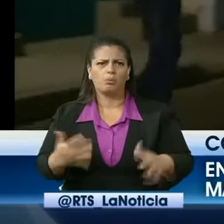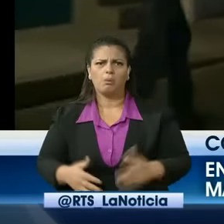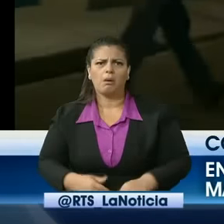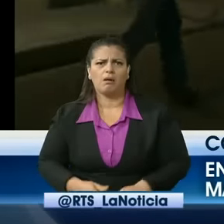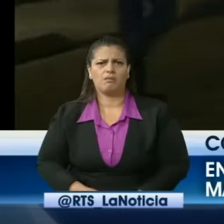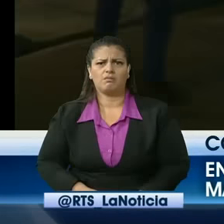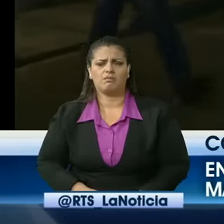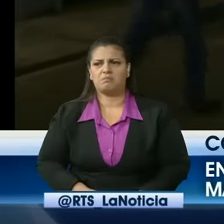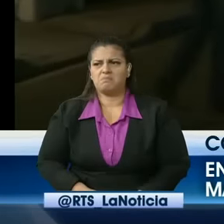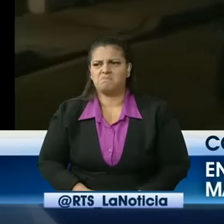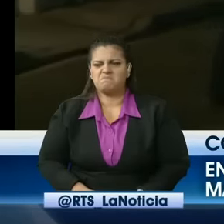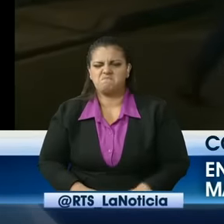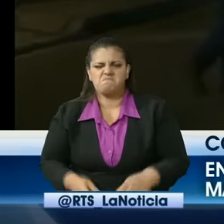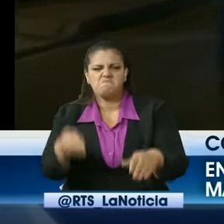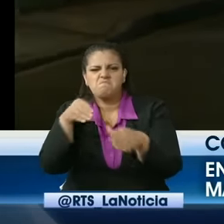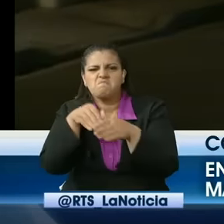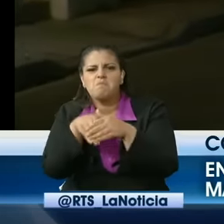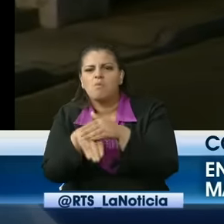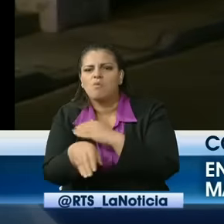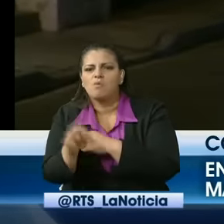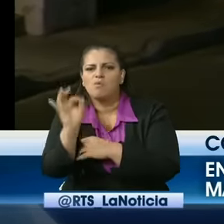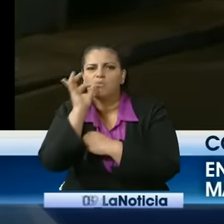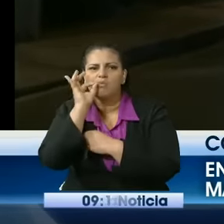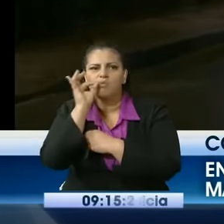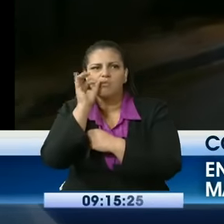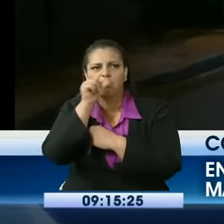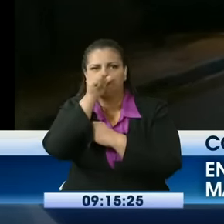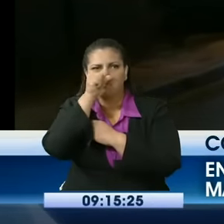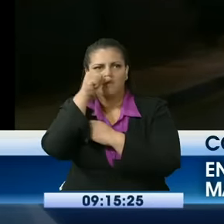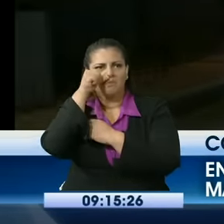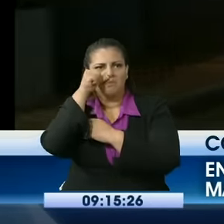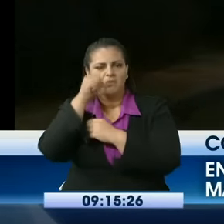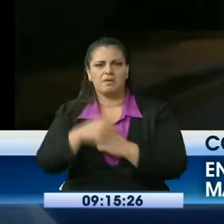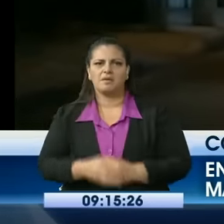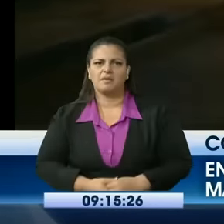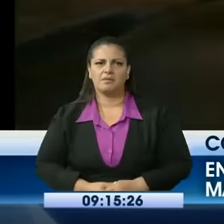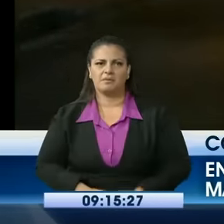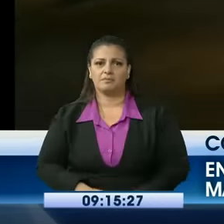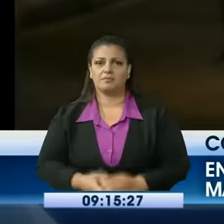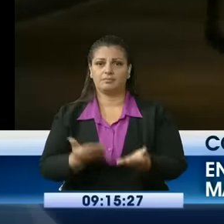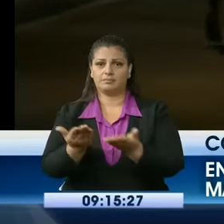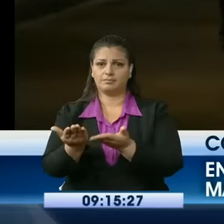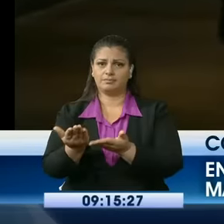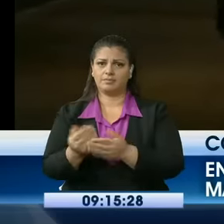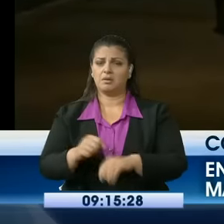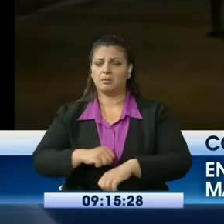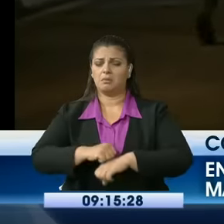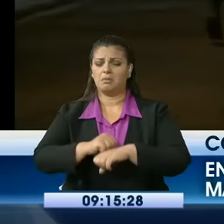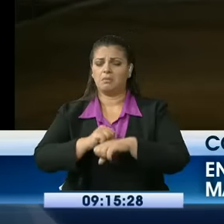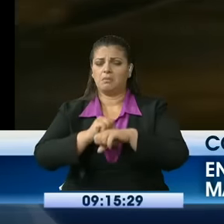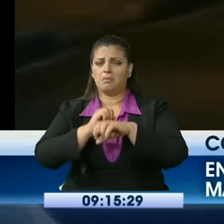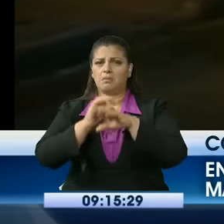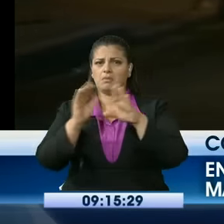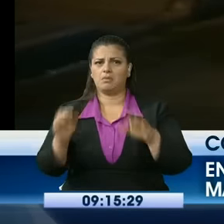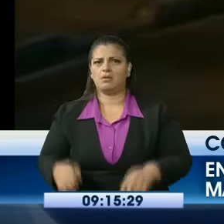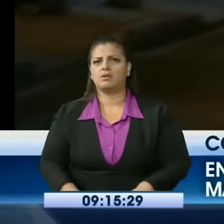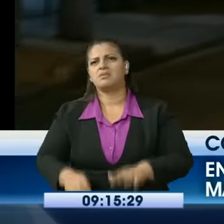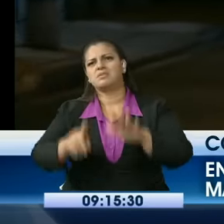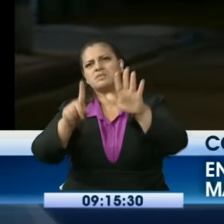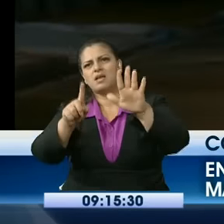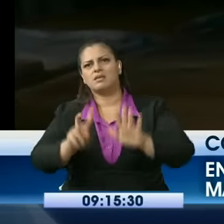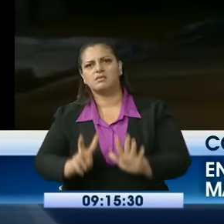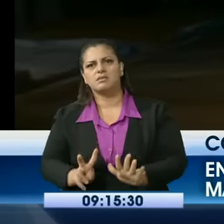Entonces, todos ellos se meten ahí y son los que están ahí consumiendo. Incluso ahorita están ahí, se amanecen ahí. 6, 7 personas se ponen ahí, te